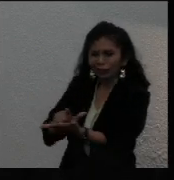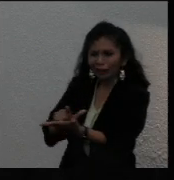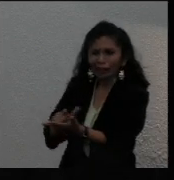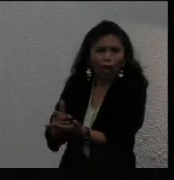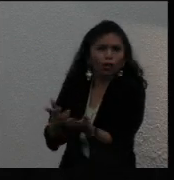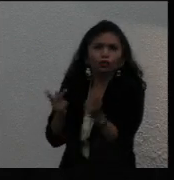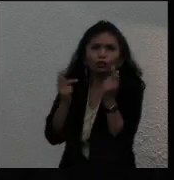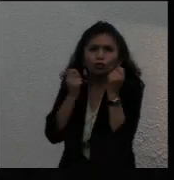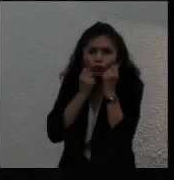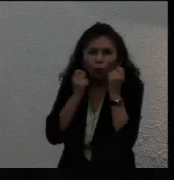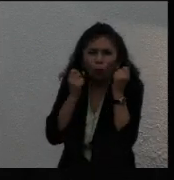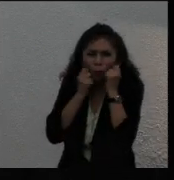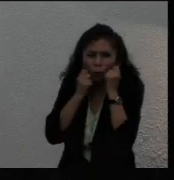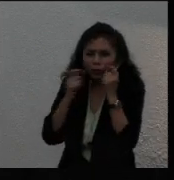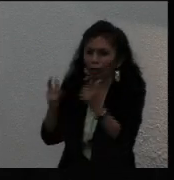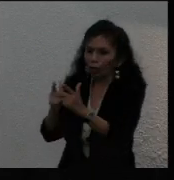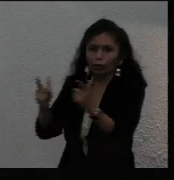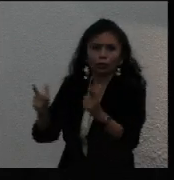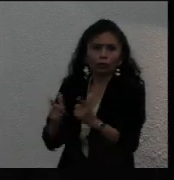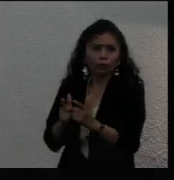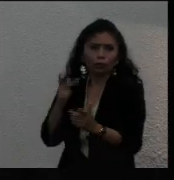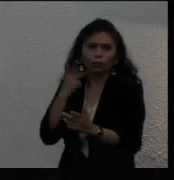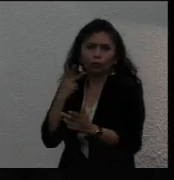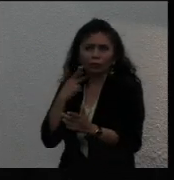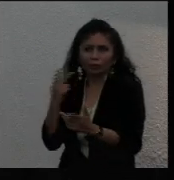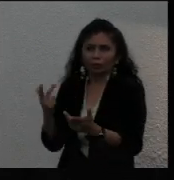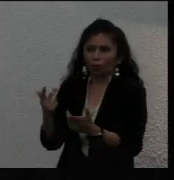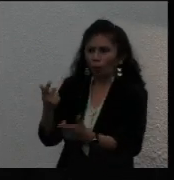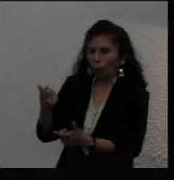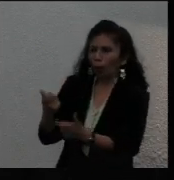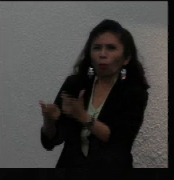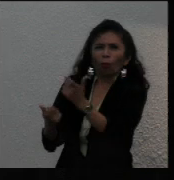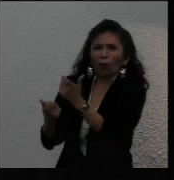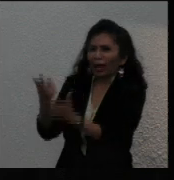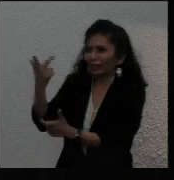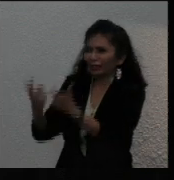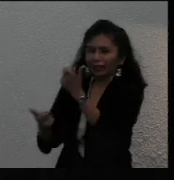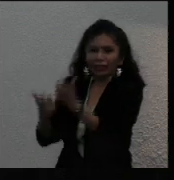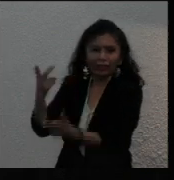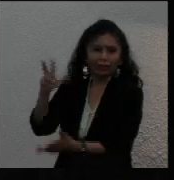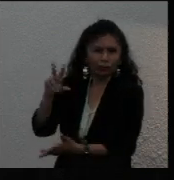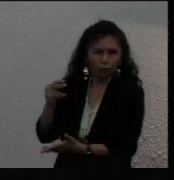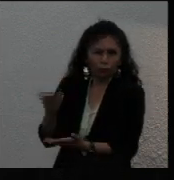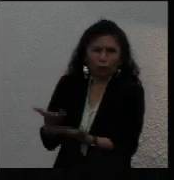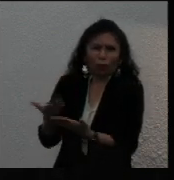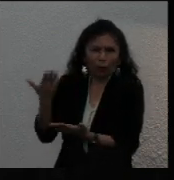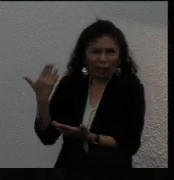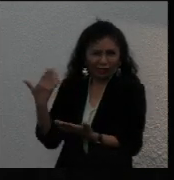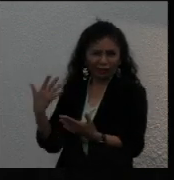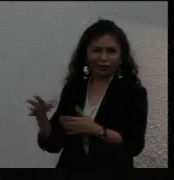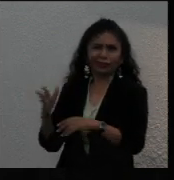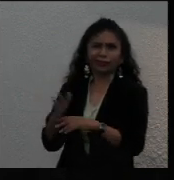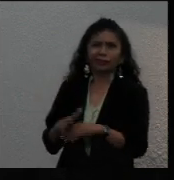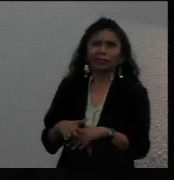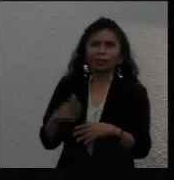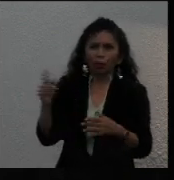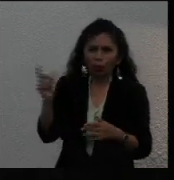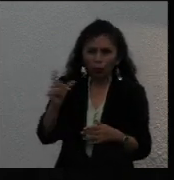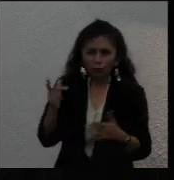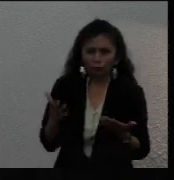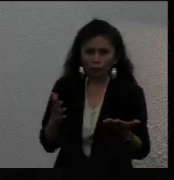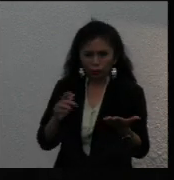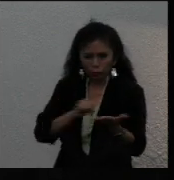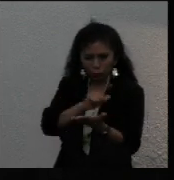partidistas, ni permitir albazos legislativos, como lo ocurrido en días pasados, donde se aprobó una reforma constitucional